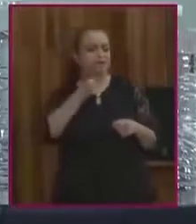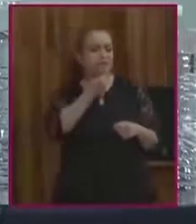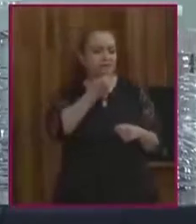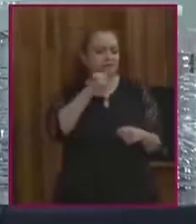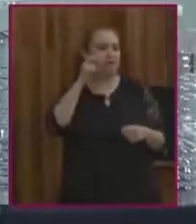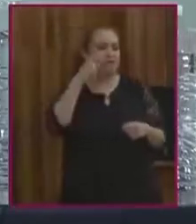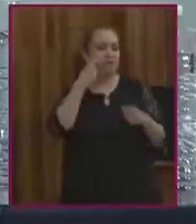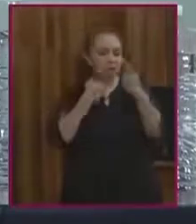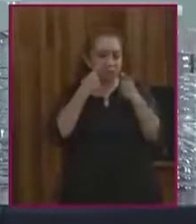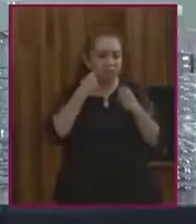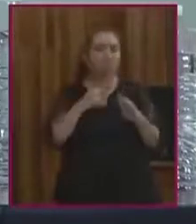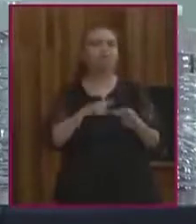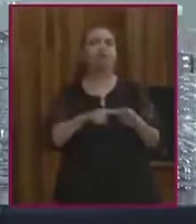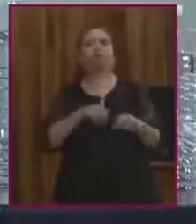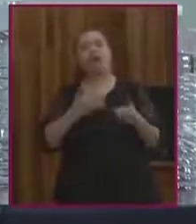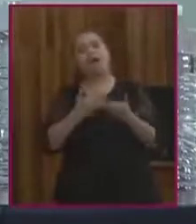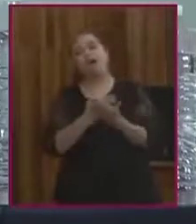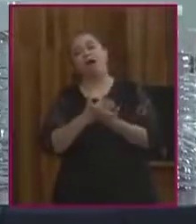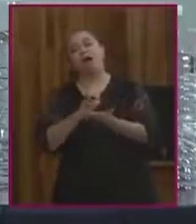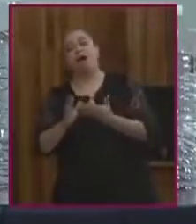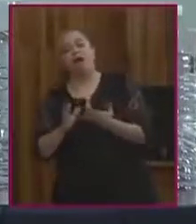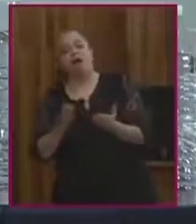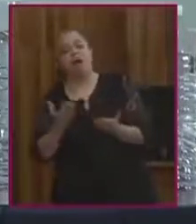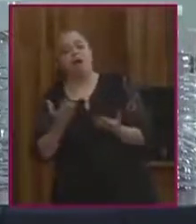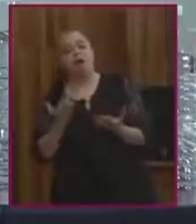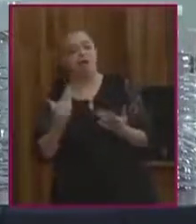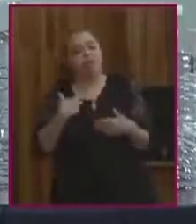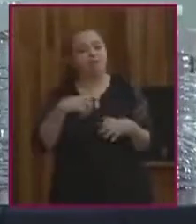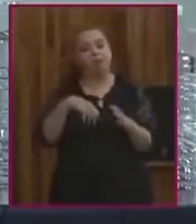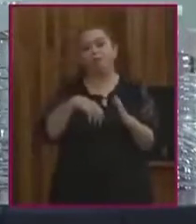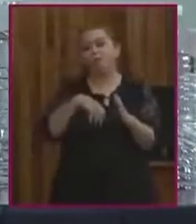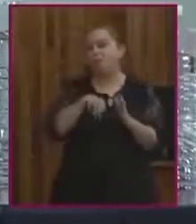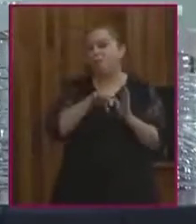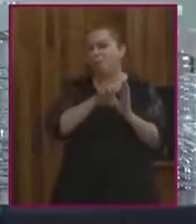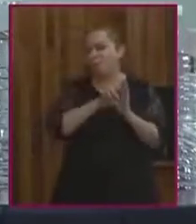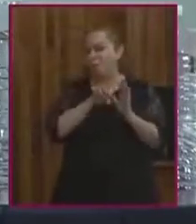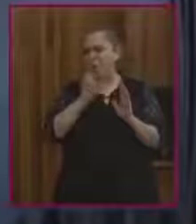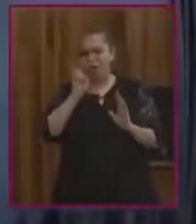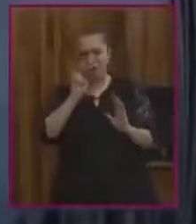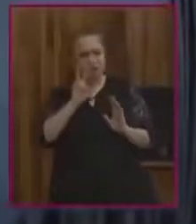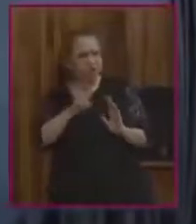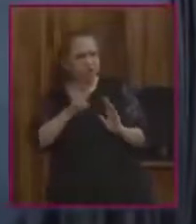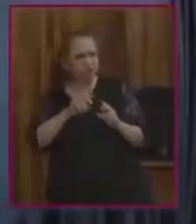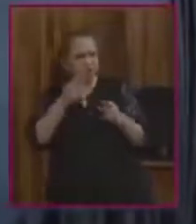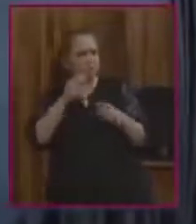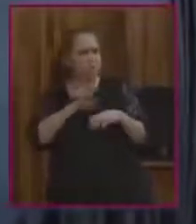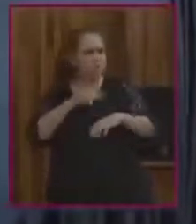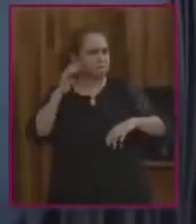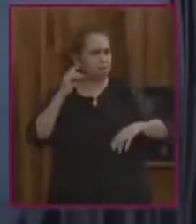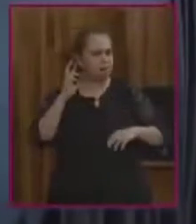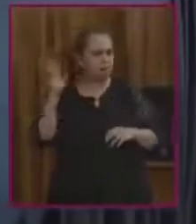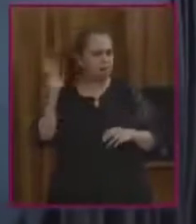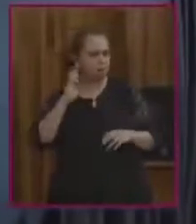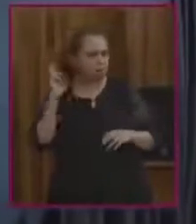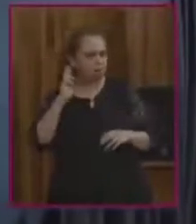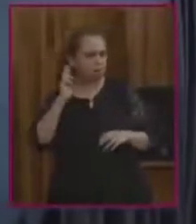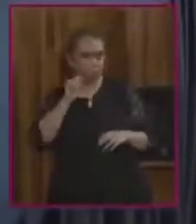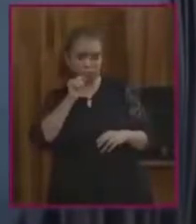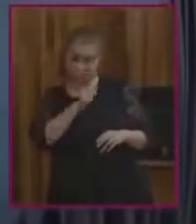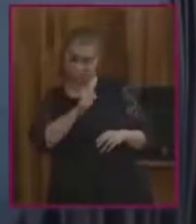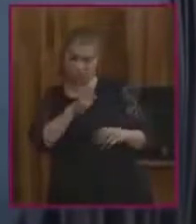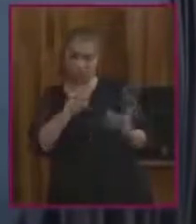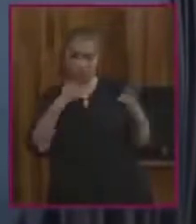ponemos en un cuarto aparte para que no haya más ruido, y eso es gravísimo, porque no estamos ni